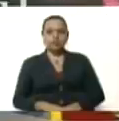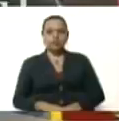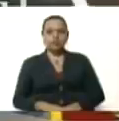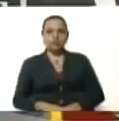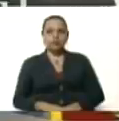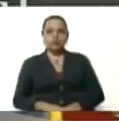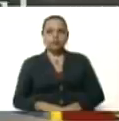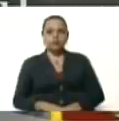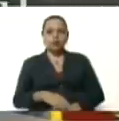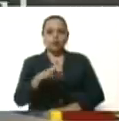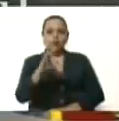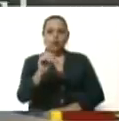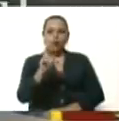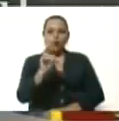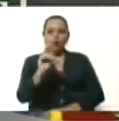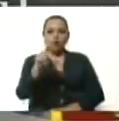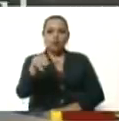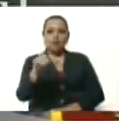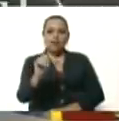Coronado,